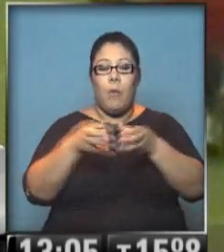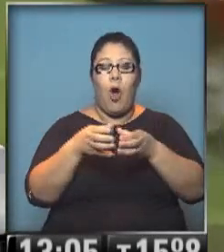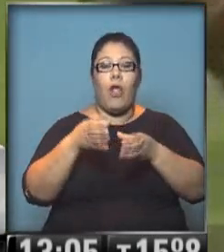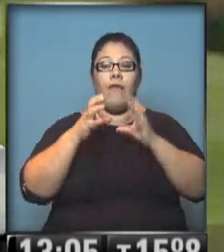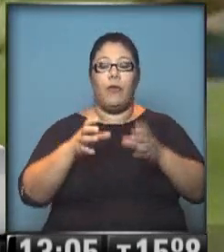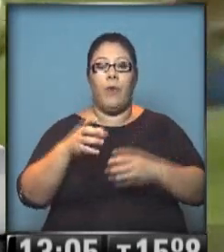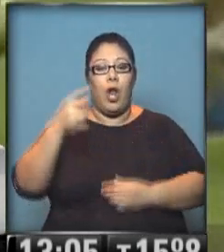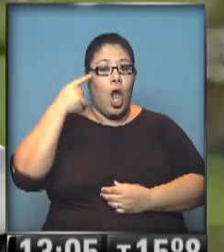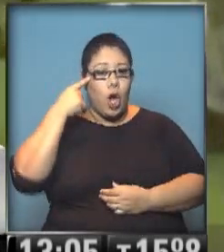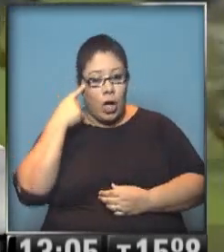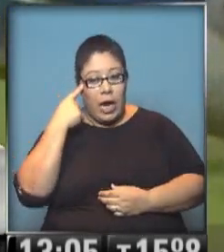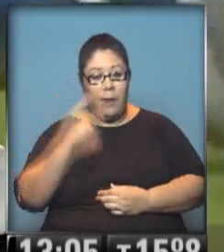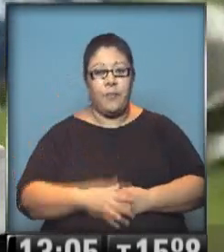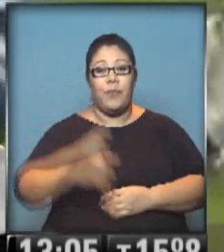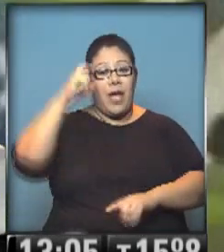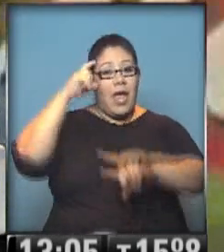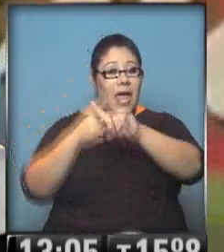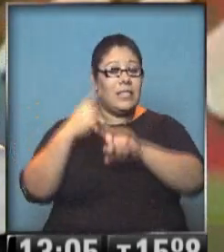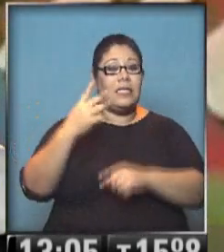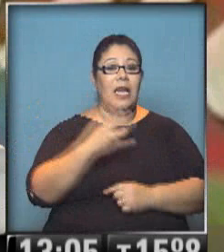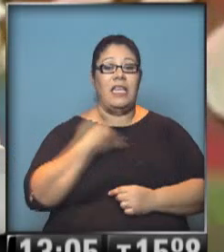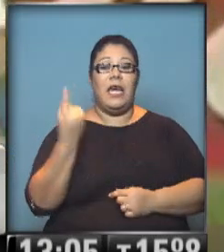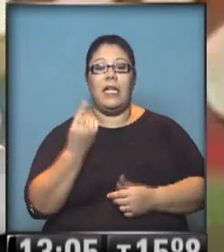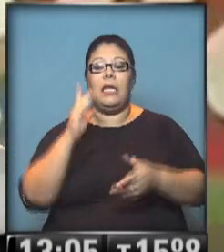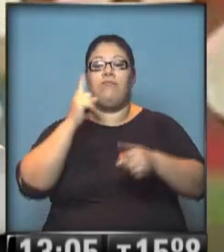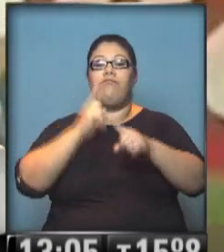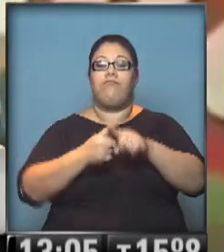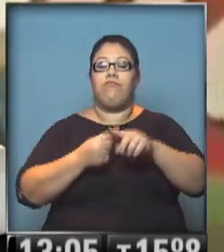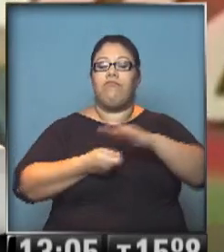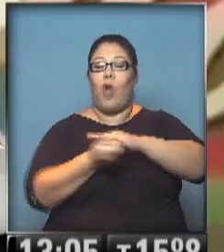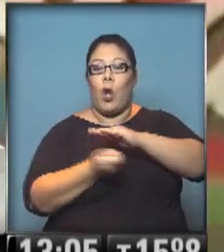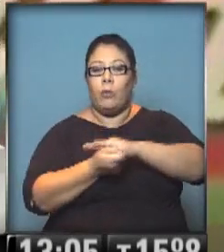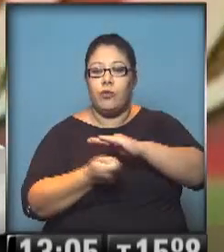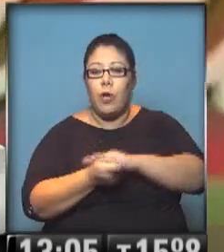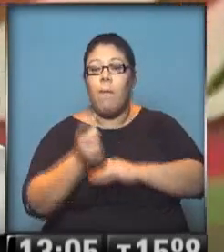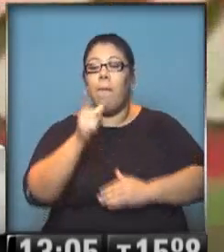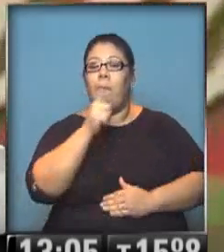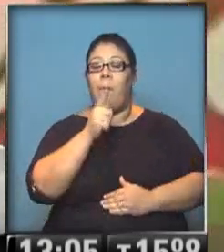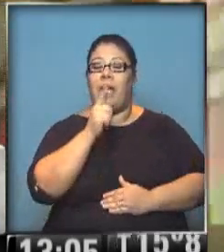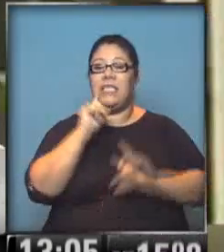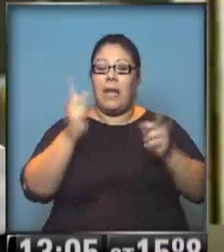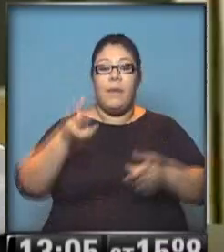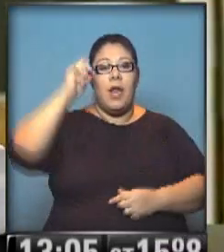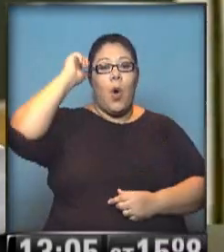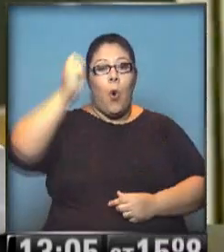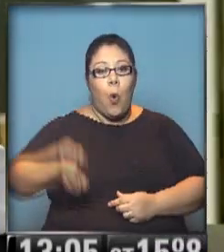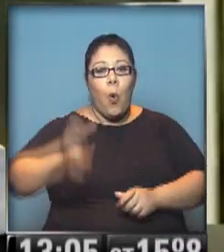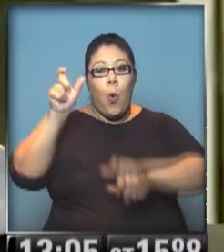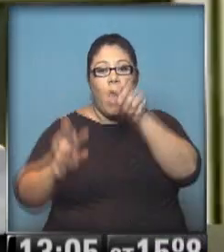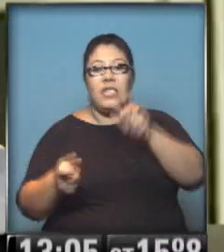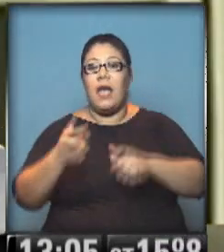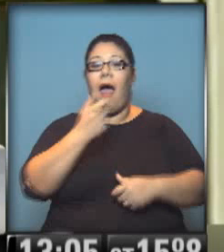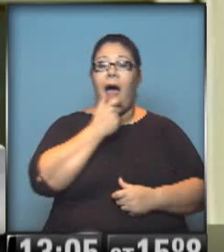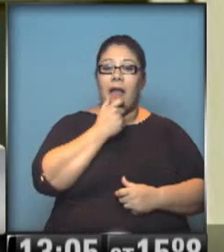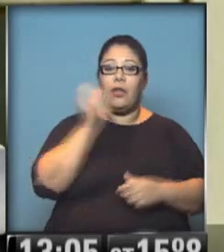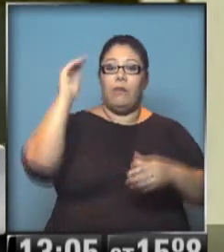dirigentes y demás, en un acto de corrupción concreto que involucra también a jueces, ¿no? A árbitros de encuentros,